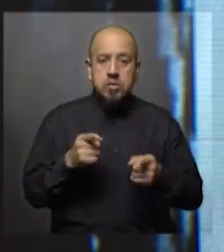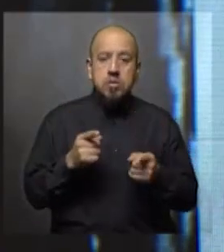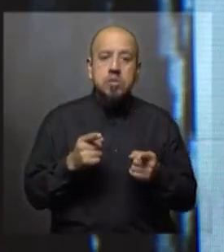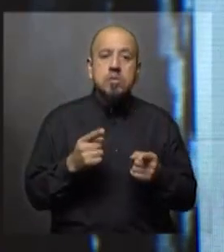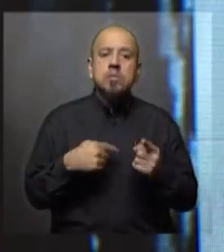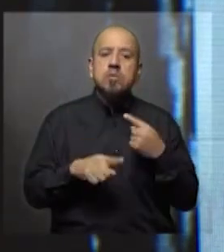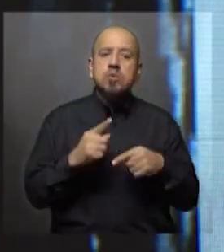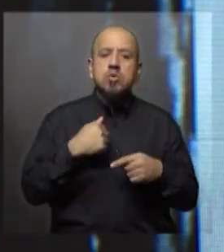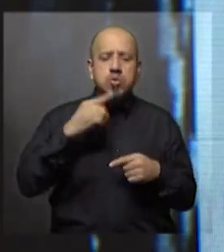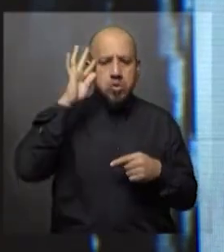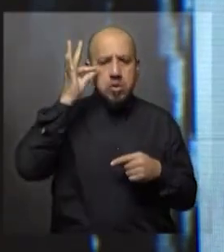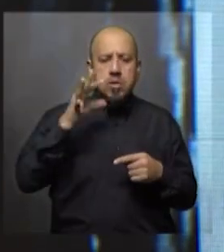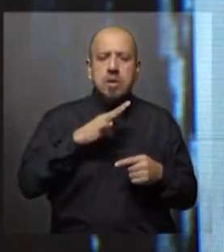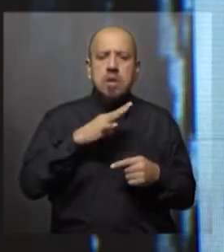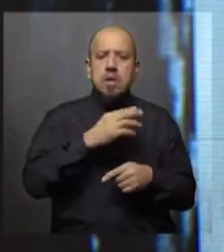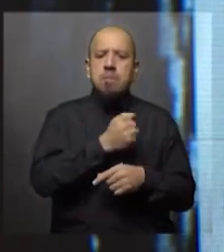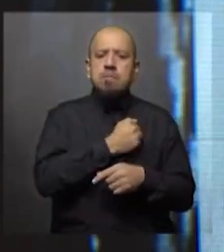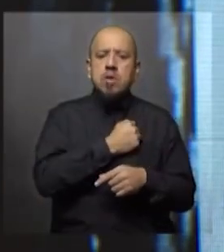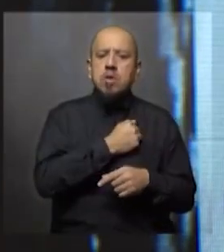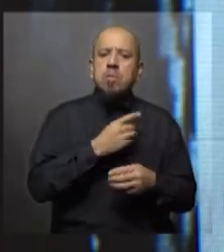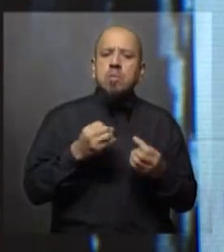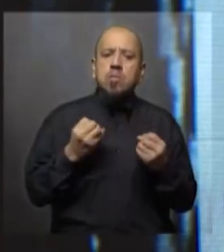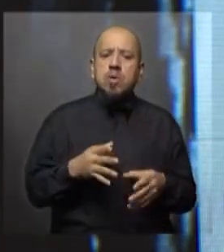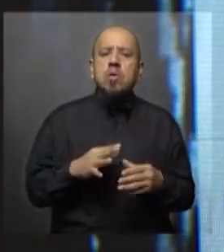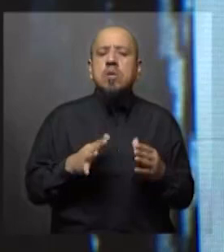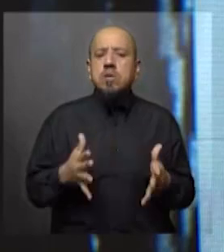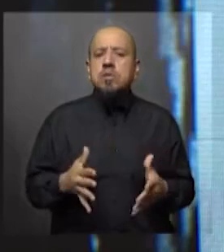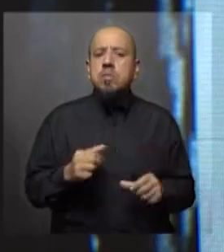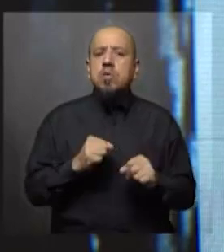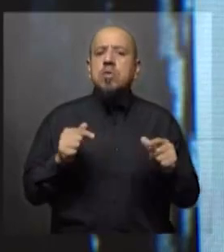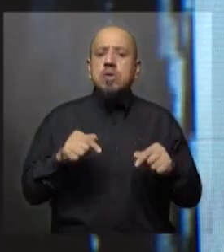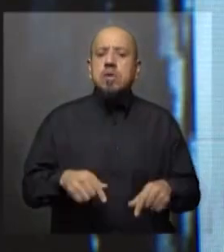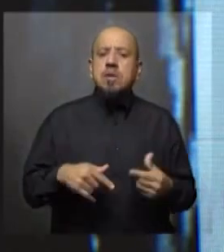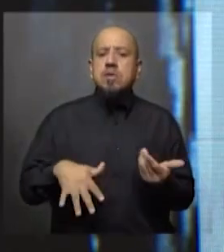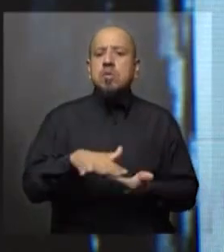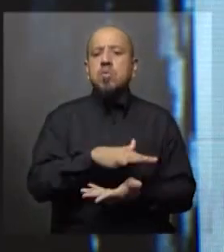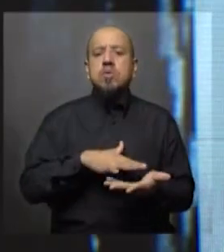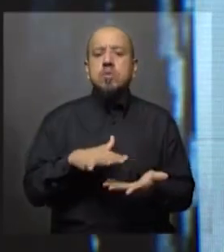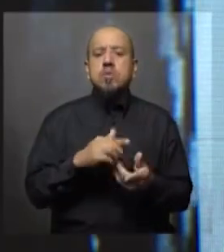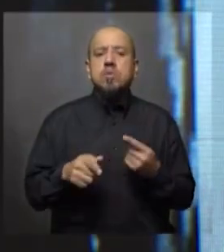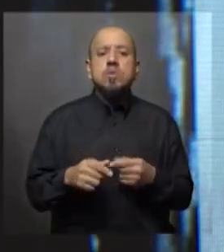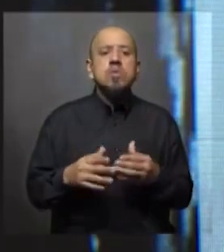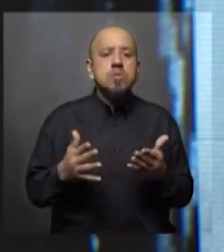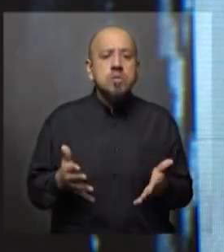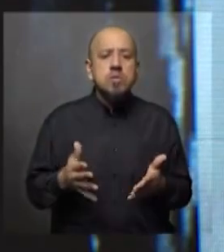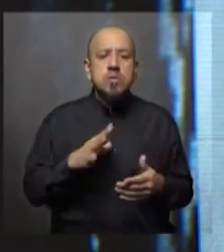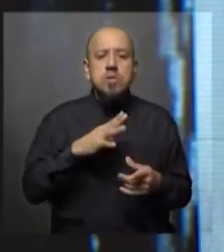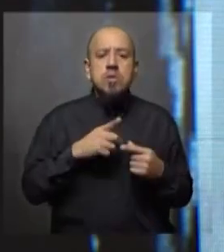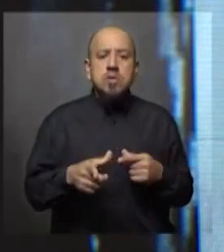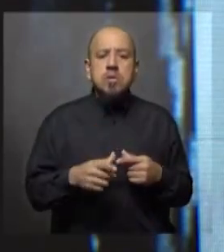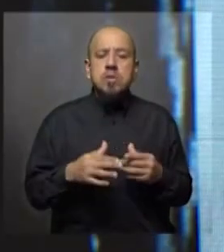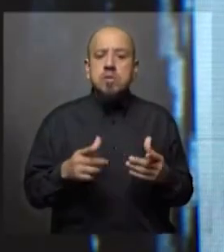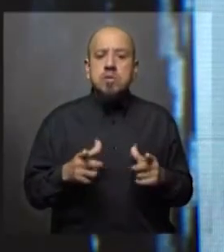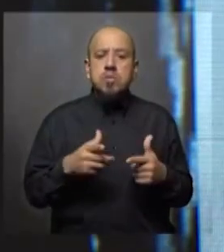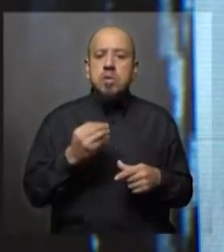Entonces yo creo que hay un poco de miedo ciertamente de qué pueden producir estos fenómenos que qué es lo que encubre una